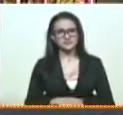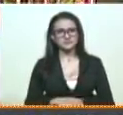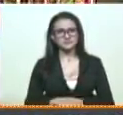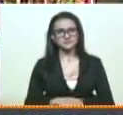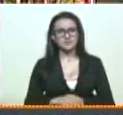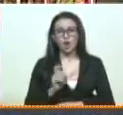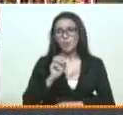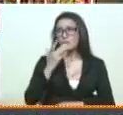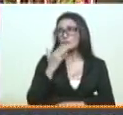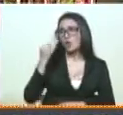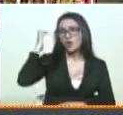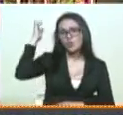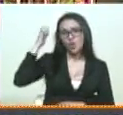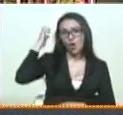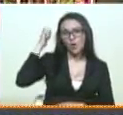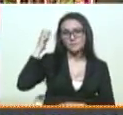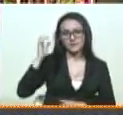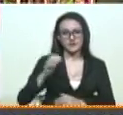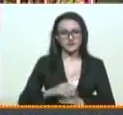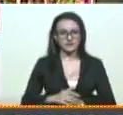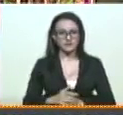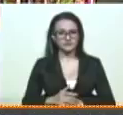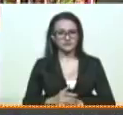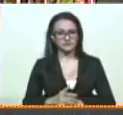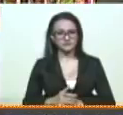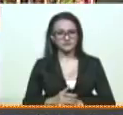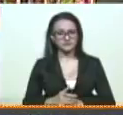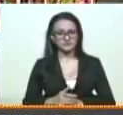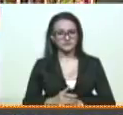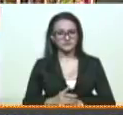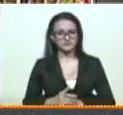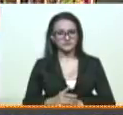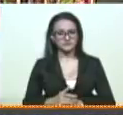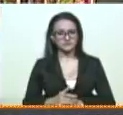o a Europa, o a Asia. No.